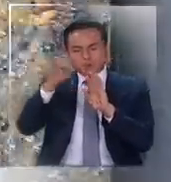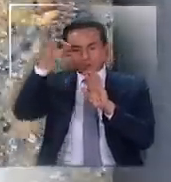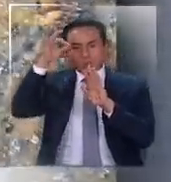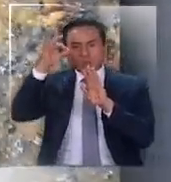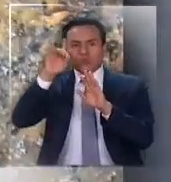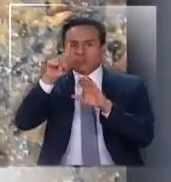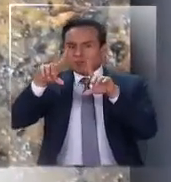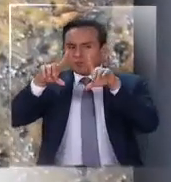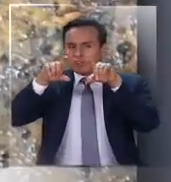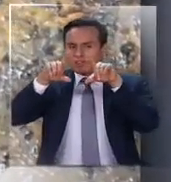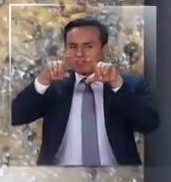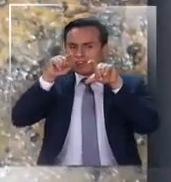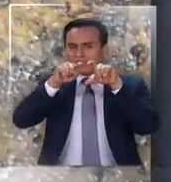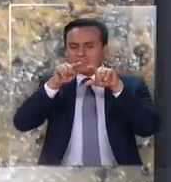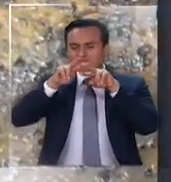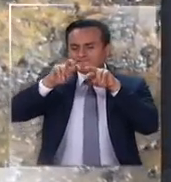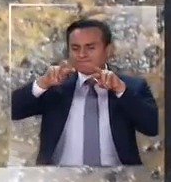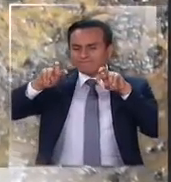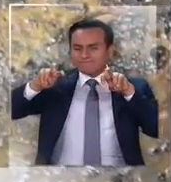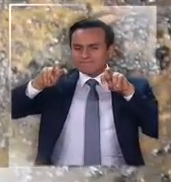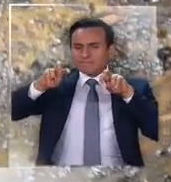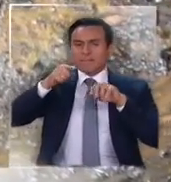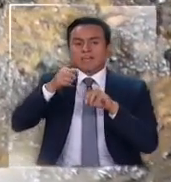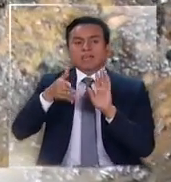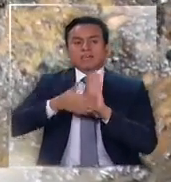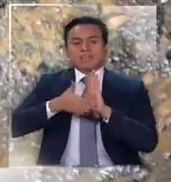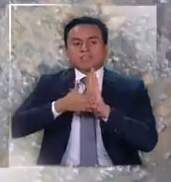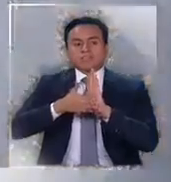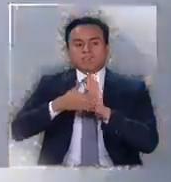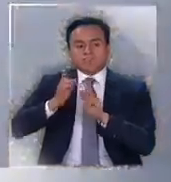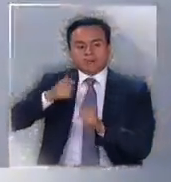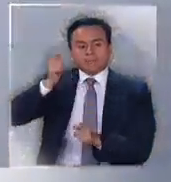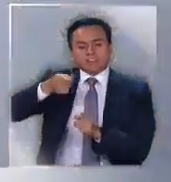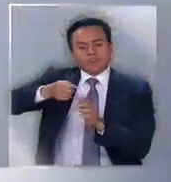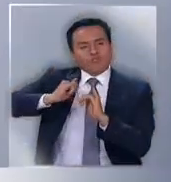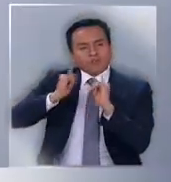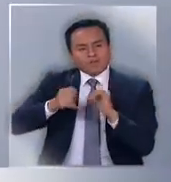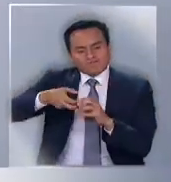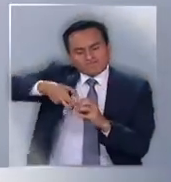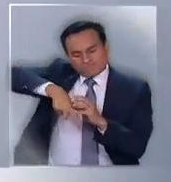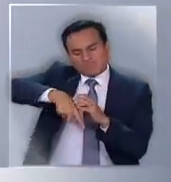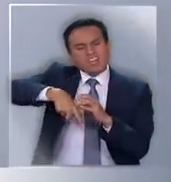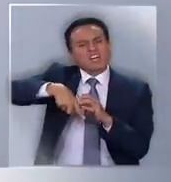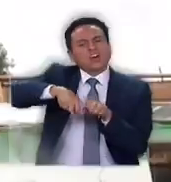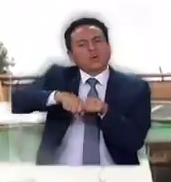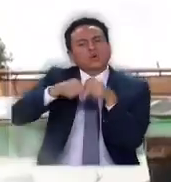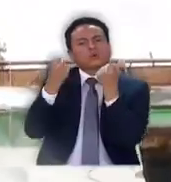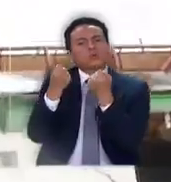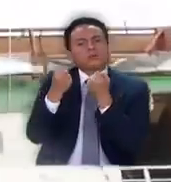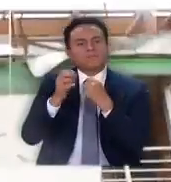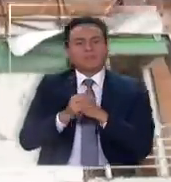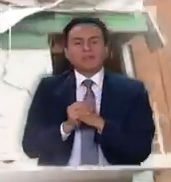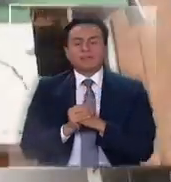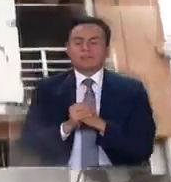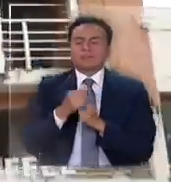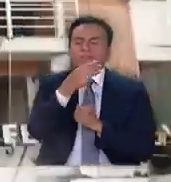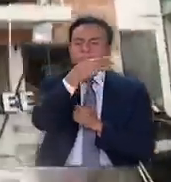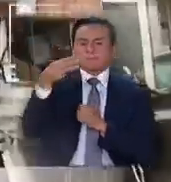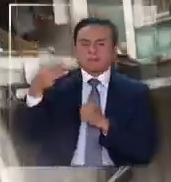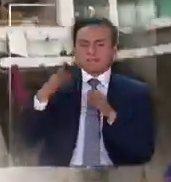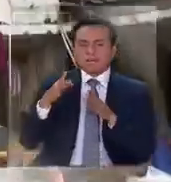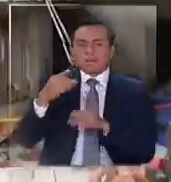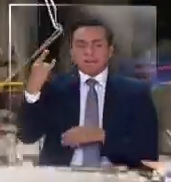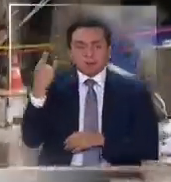obtuvimos una de las fotografías de los análisis, la evidencia que un martillo hidráulico provocó la rotura. A 3 semanas